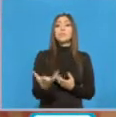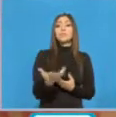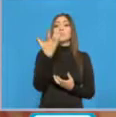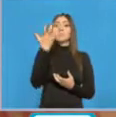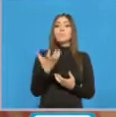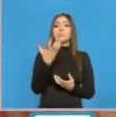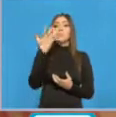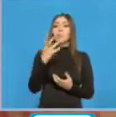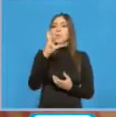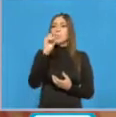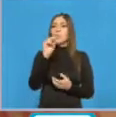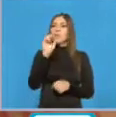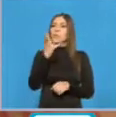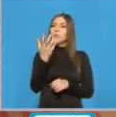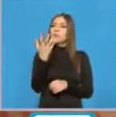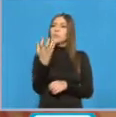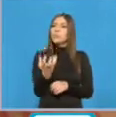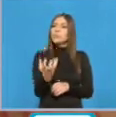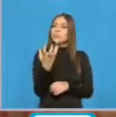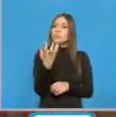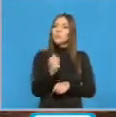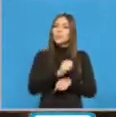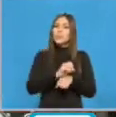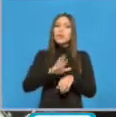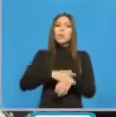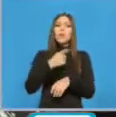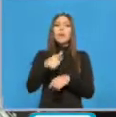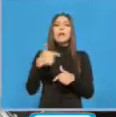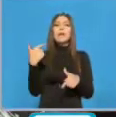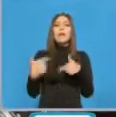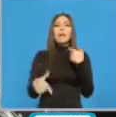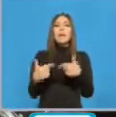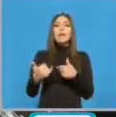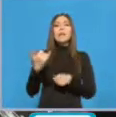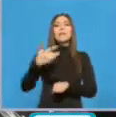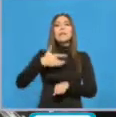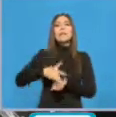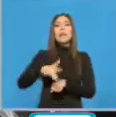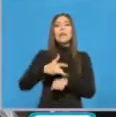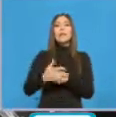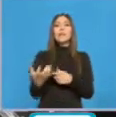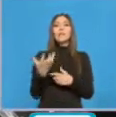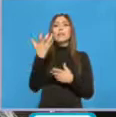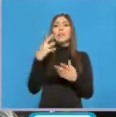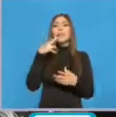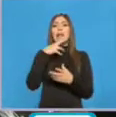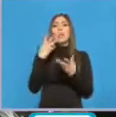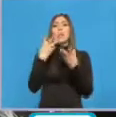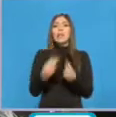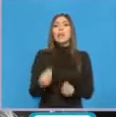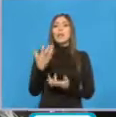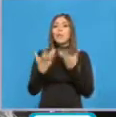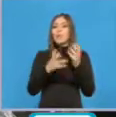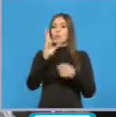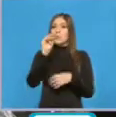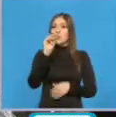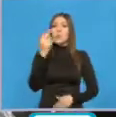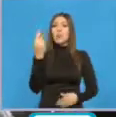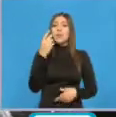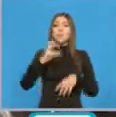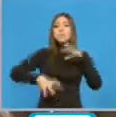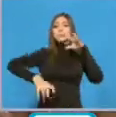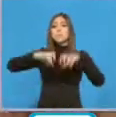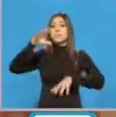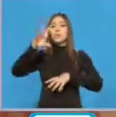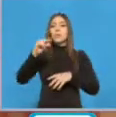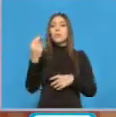me vayan a emocionar y le suban bastante. Por la leche y por el queso que se nos Por puede el pegar. queso, sí, sí. Lo que yo no quiero, es importante que para un fondue no hierva.